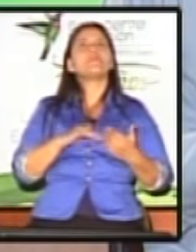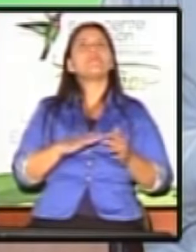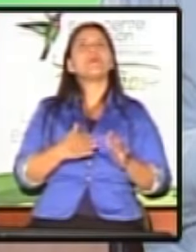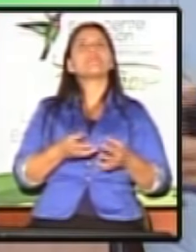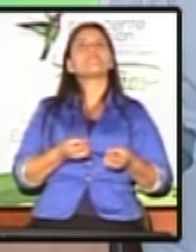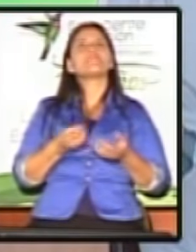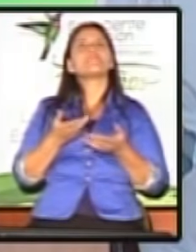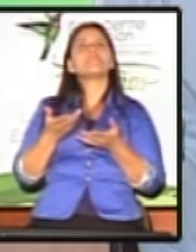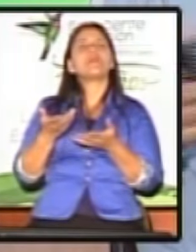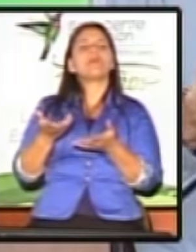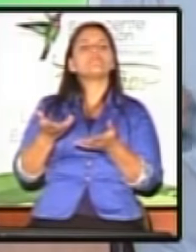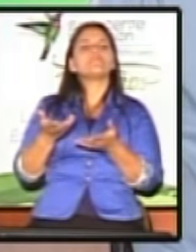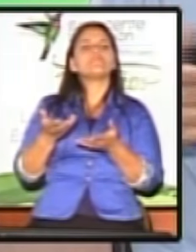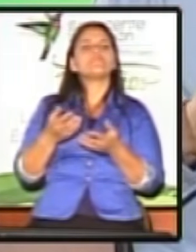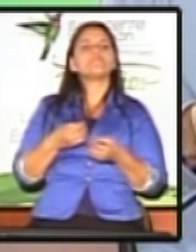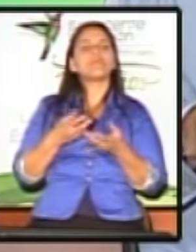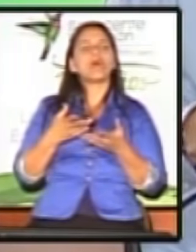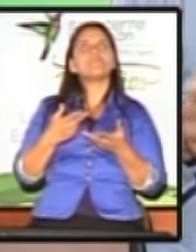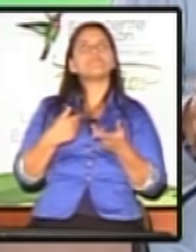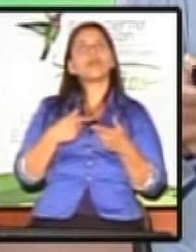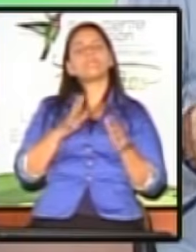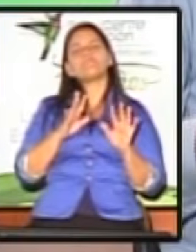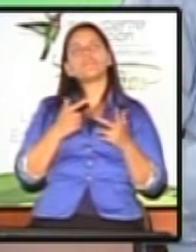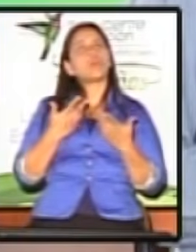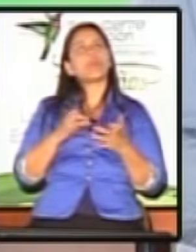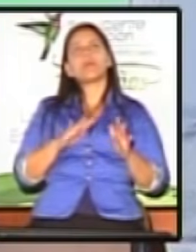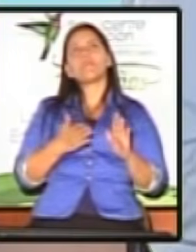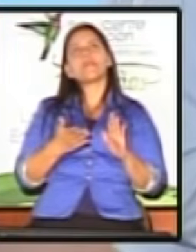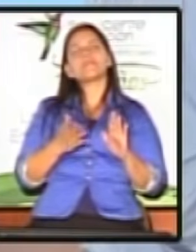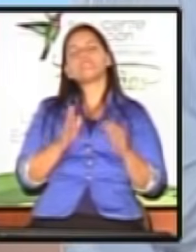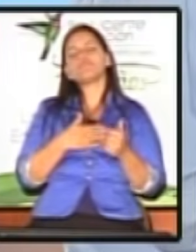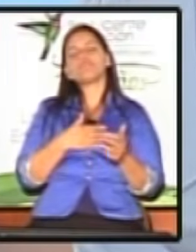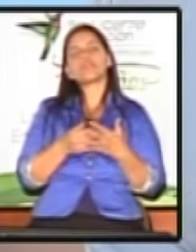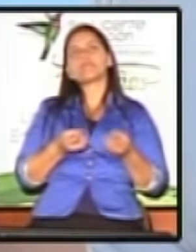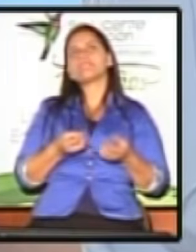muerte, que por más que haya uno leído sobre la muerte, cada vez es más misterioso.